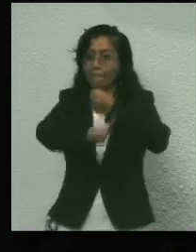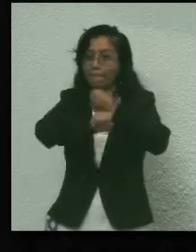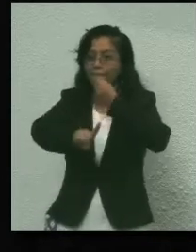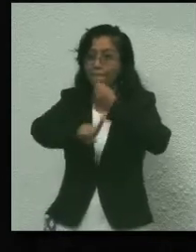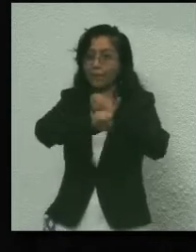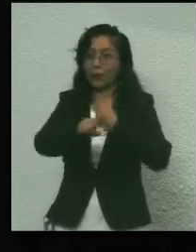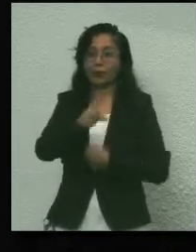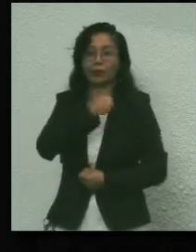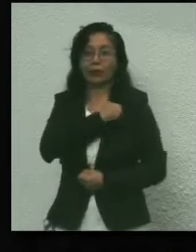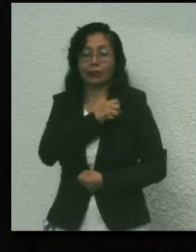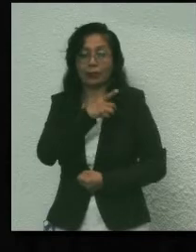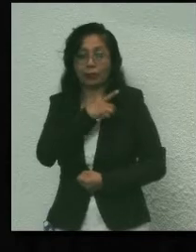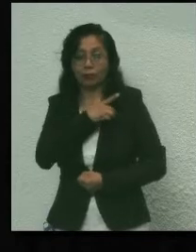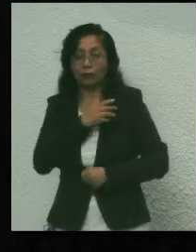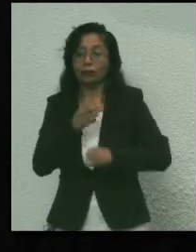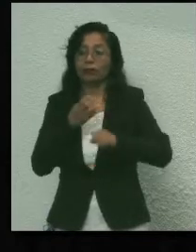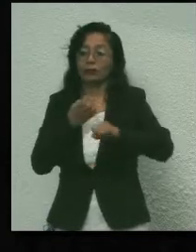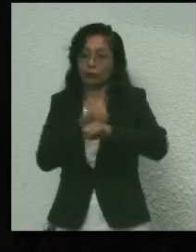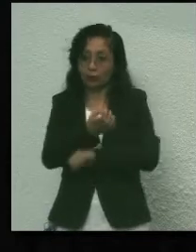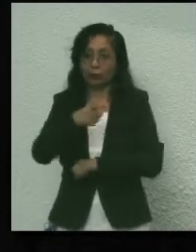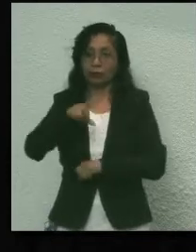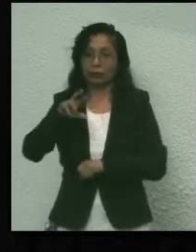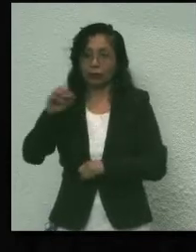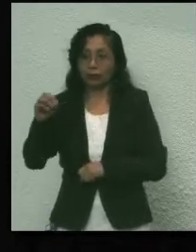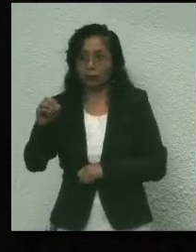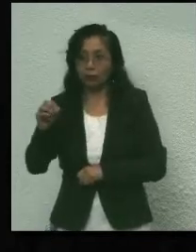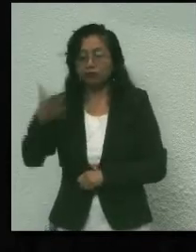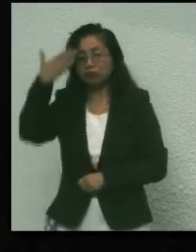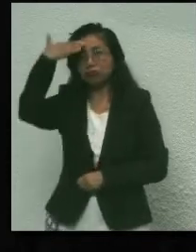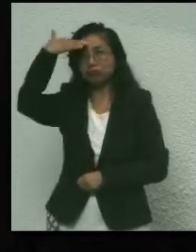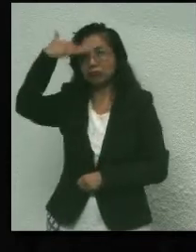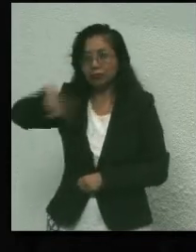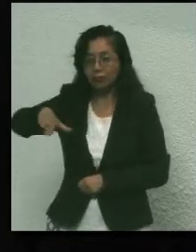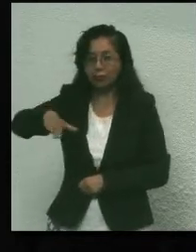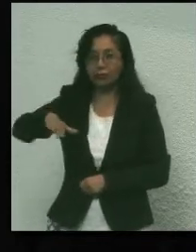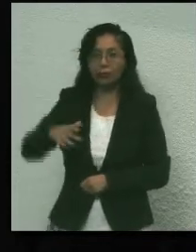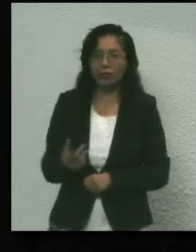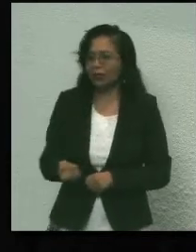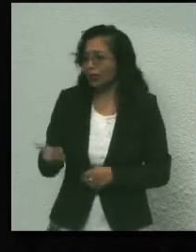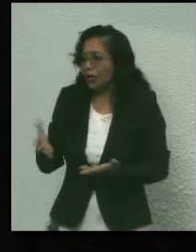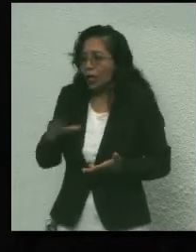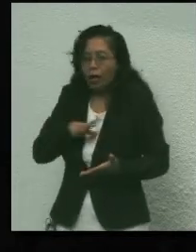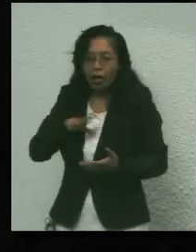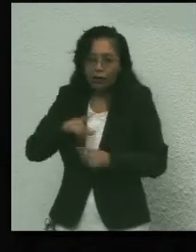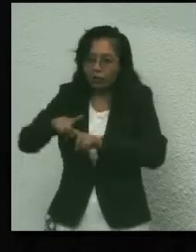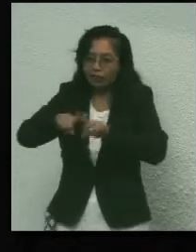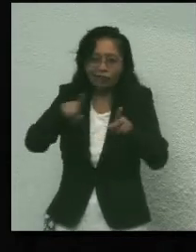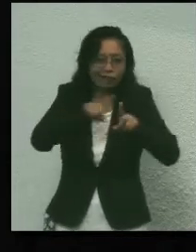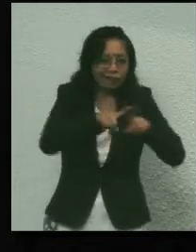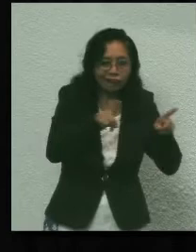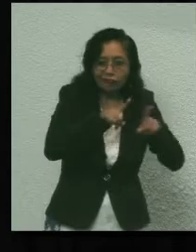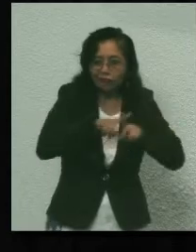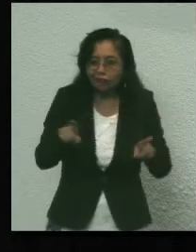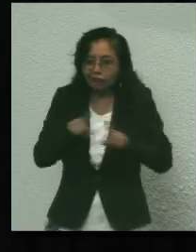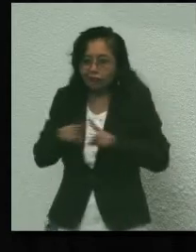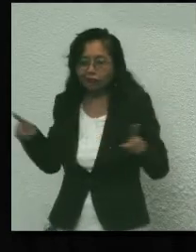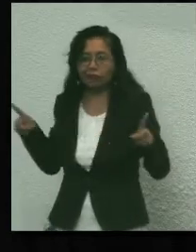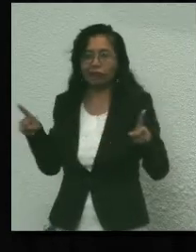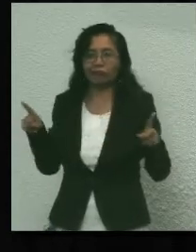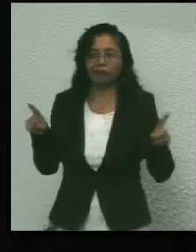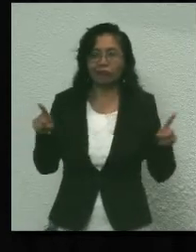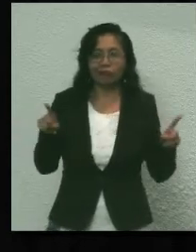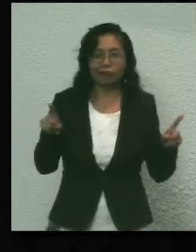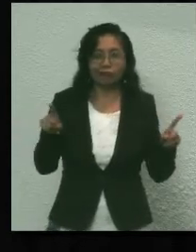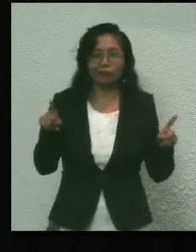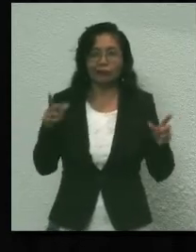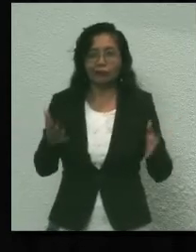y social de nuestro Estado. Reconocemos que ante la adversidad se han encontrado las fórmulas necesarias para